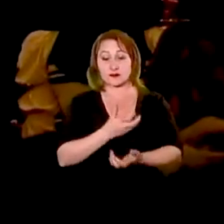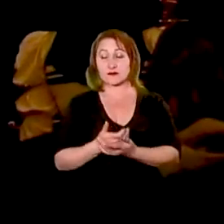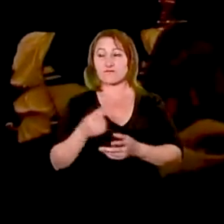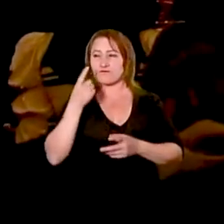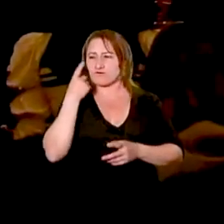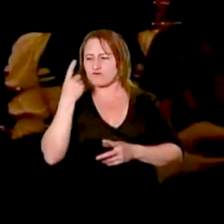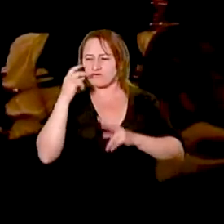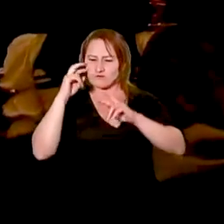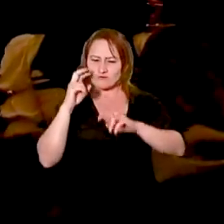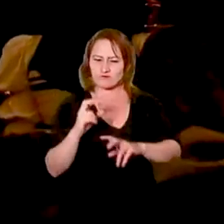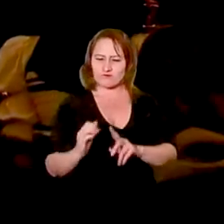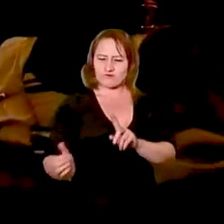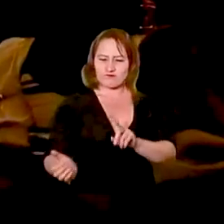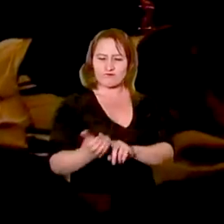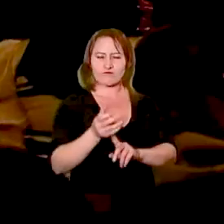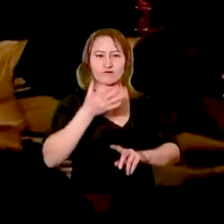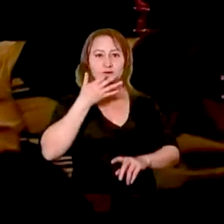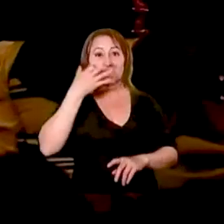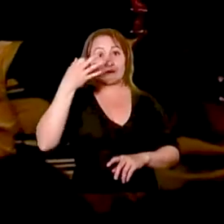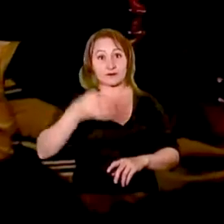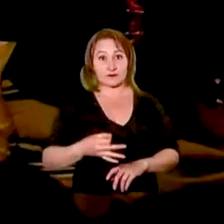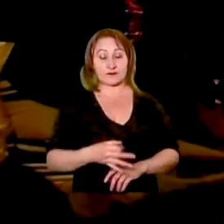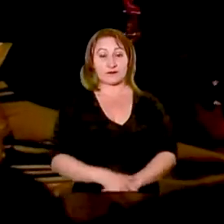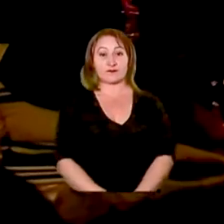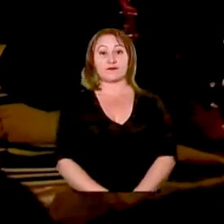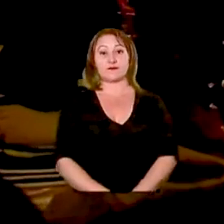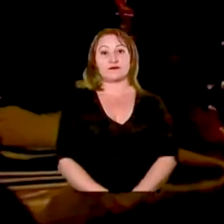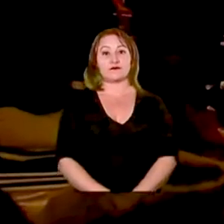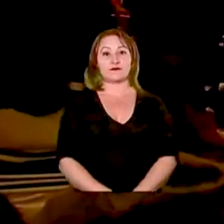ciencia buscas la verdad.